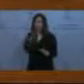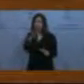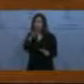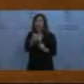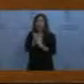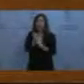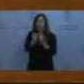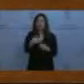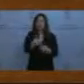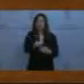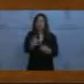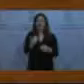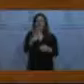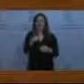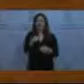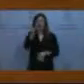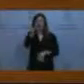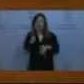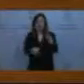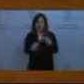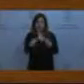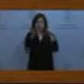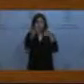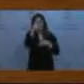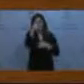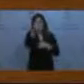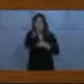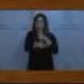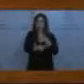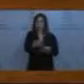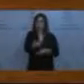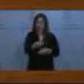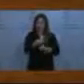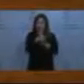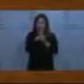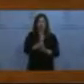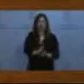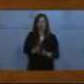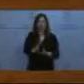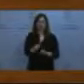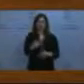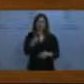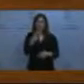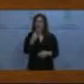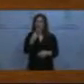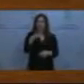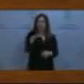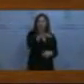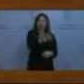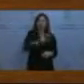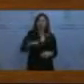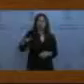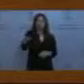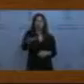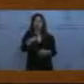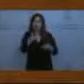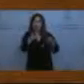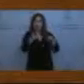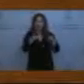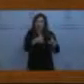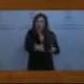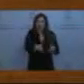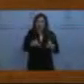están haciendo. Y ustedes saben que la están haciendo. Y, por último, el señalamiento de los lugares de enterramiento